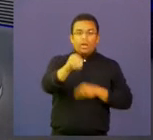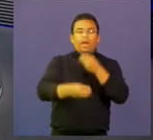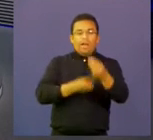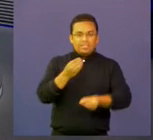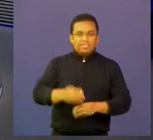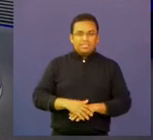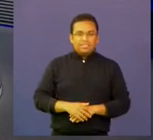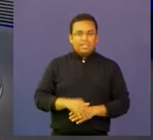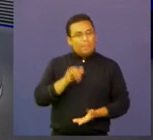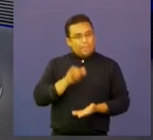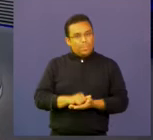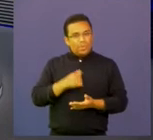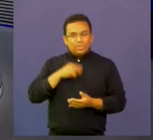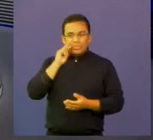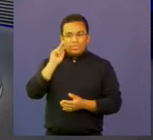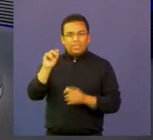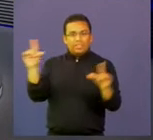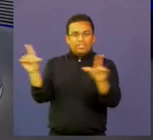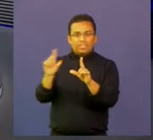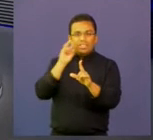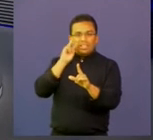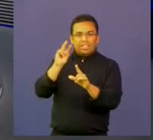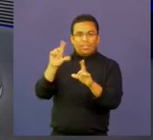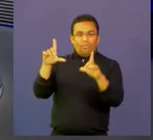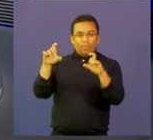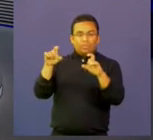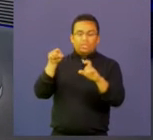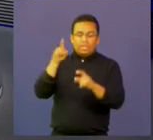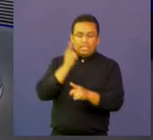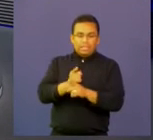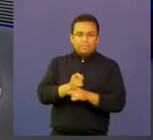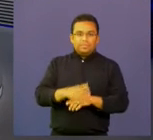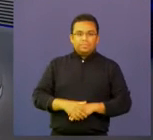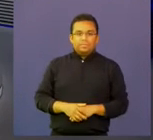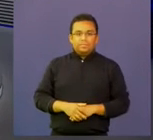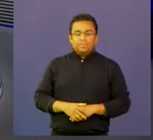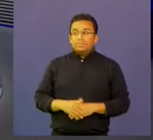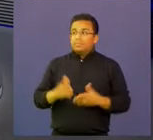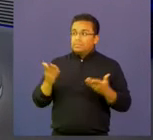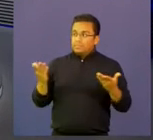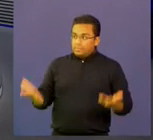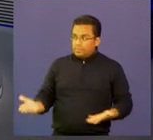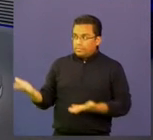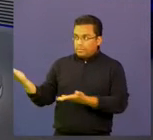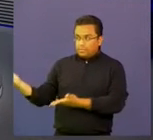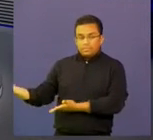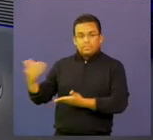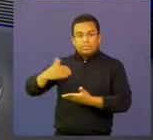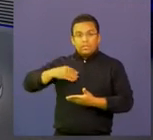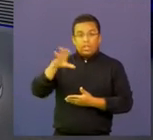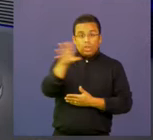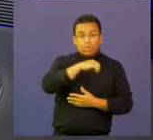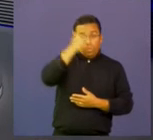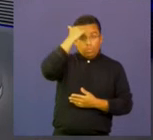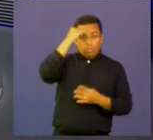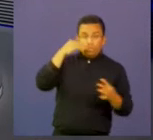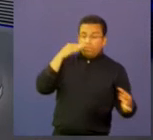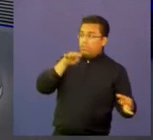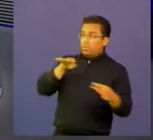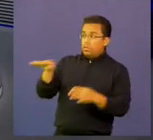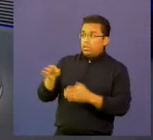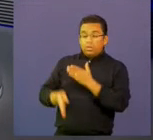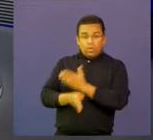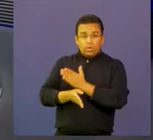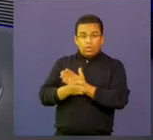entonces es. Yo quería iniciar con esa, antes de iniciar mi presentación. Bueno, dice, pues lo dejo entonces. Los maestros de toda Colombia están ansiosos de seguir